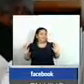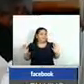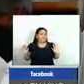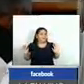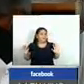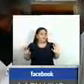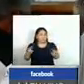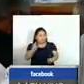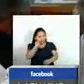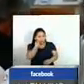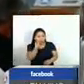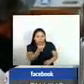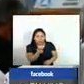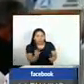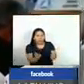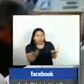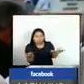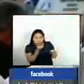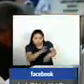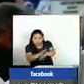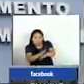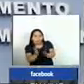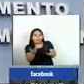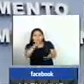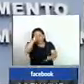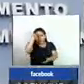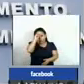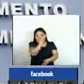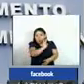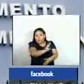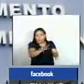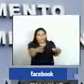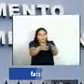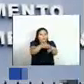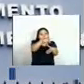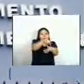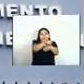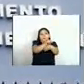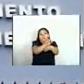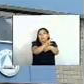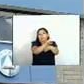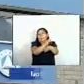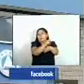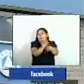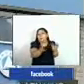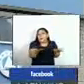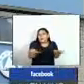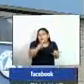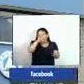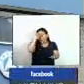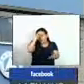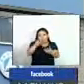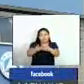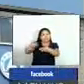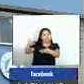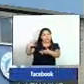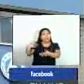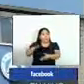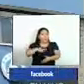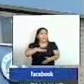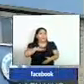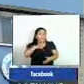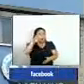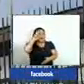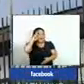han palpado ningún resultado del Parlamento Centroamericano porque no hay mayores resultados y tienen toda la razón los